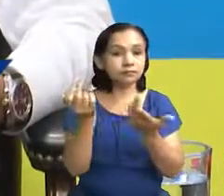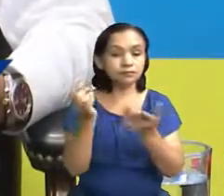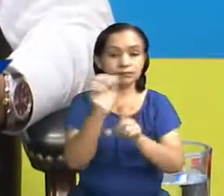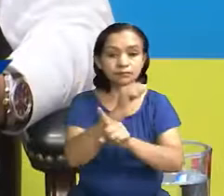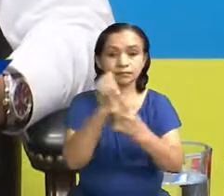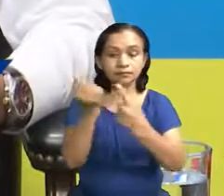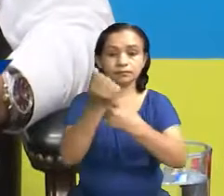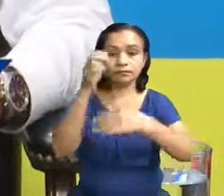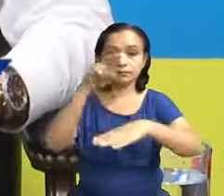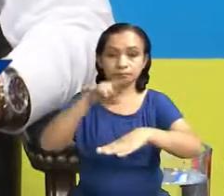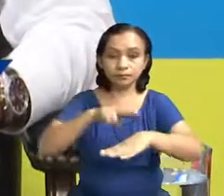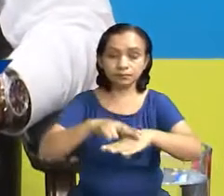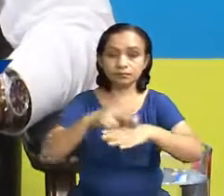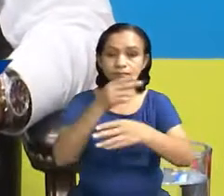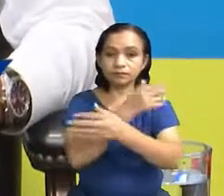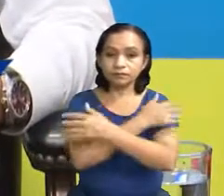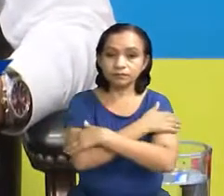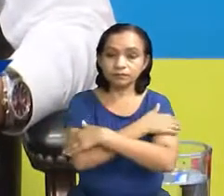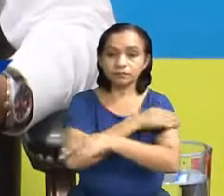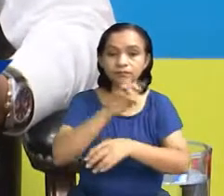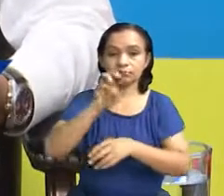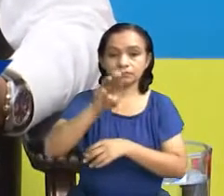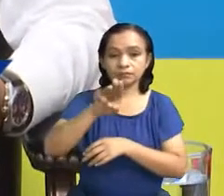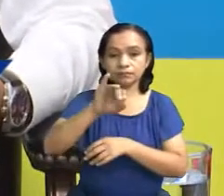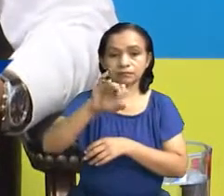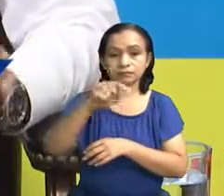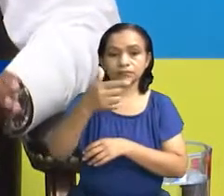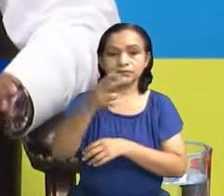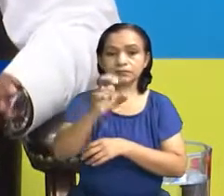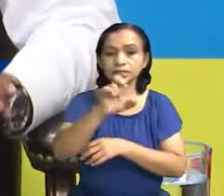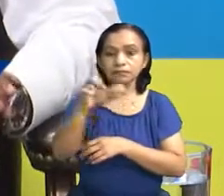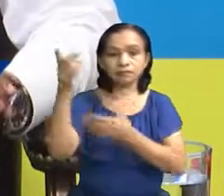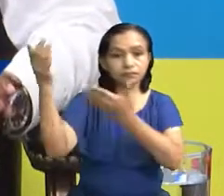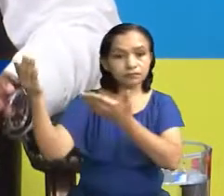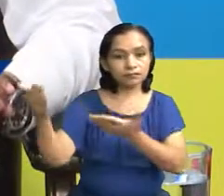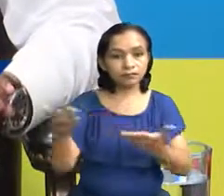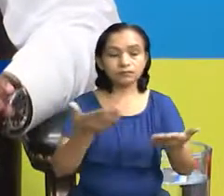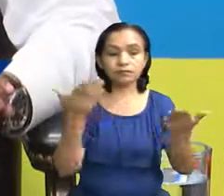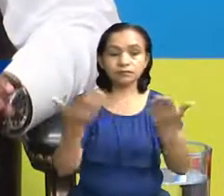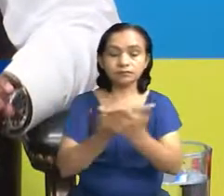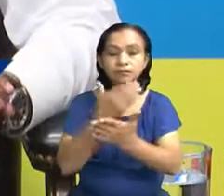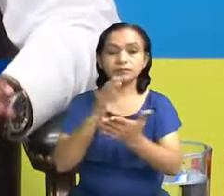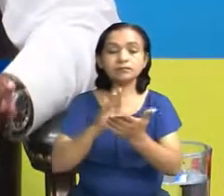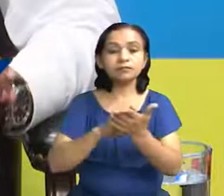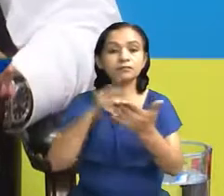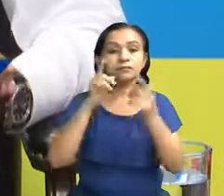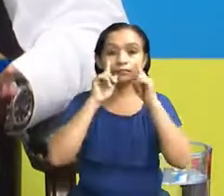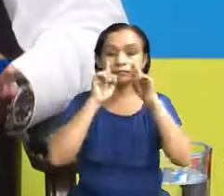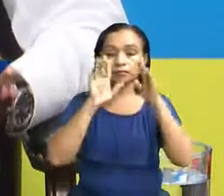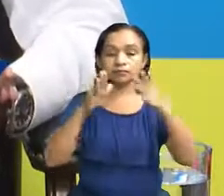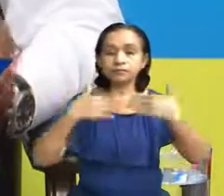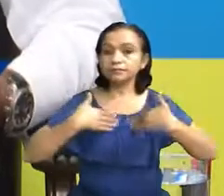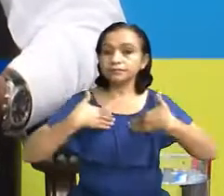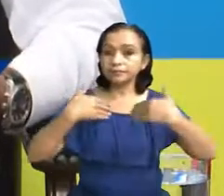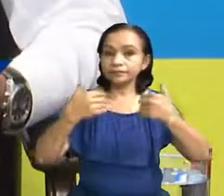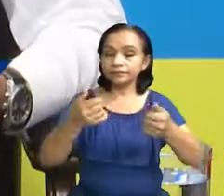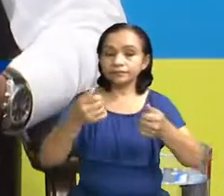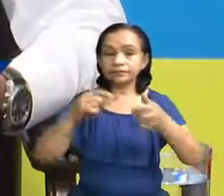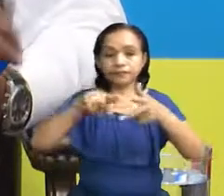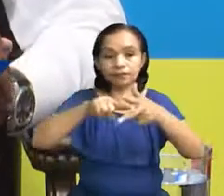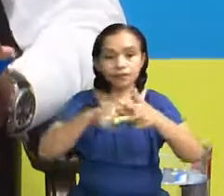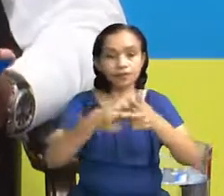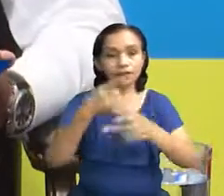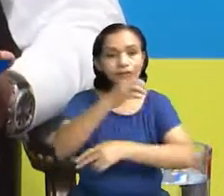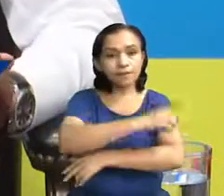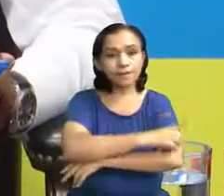la Asamblea Nacional. Les saluda Miguel Carranza Mena y les doy la bienvenida a un programa más de Prevenir es Salud. Iniciamos este